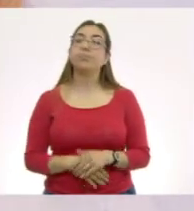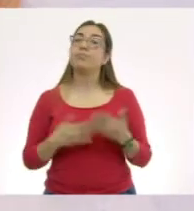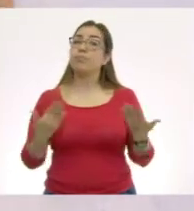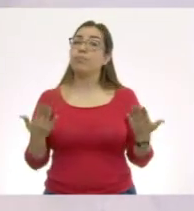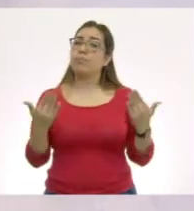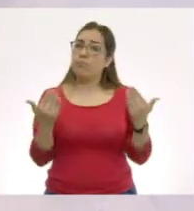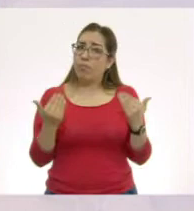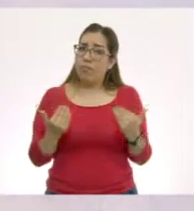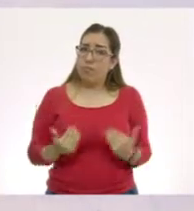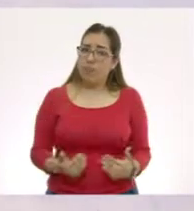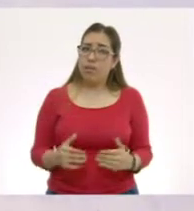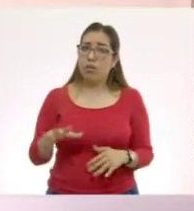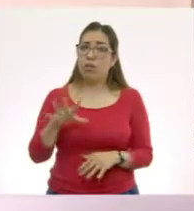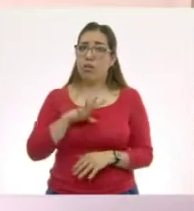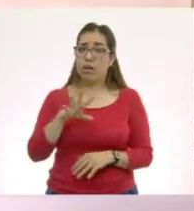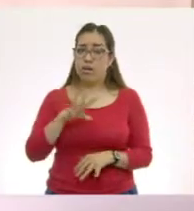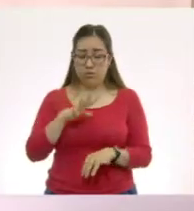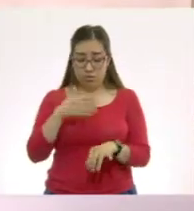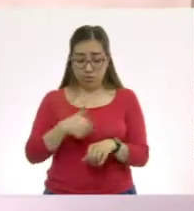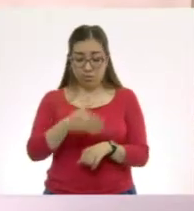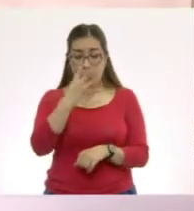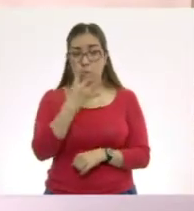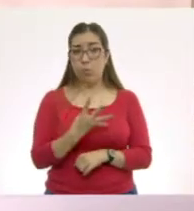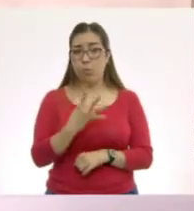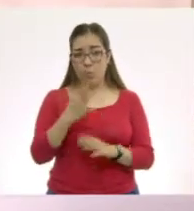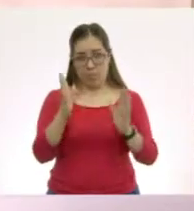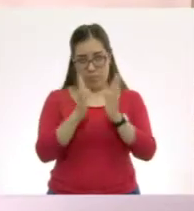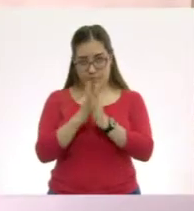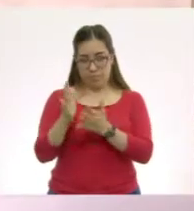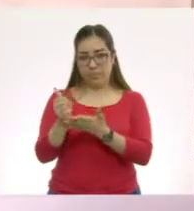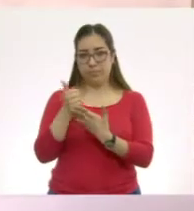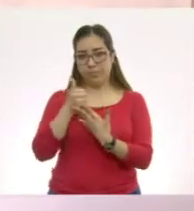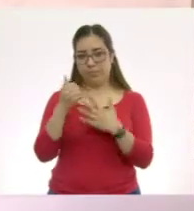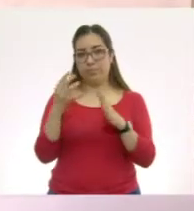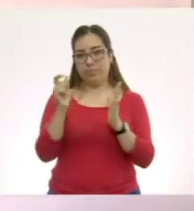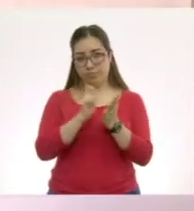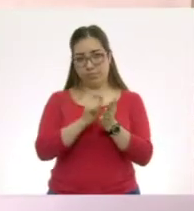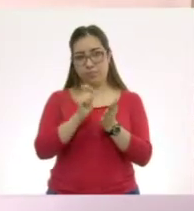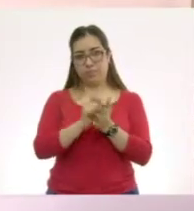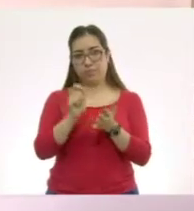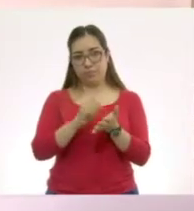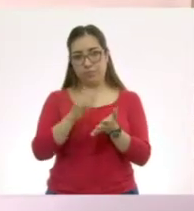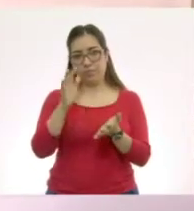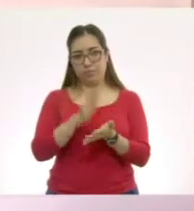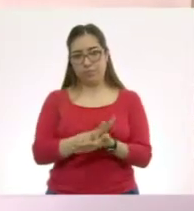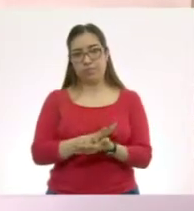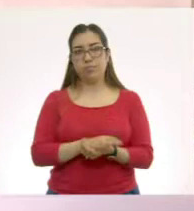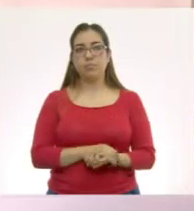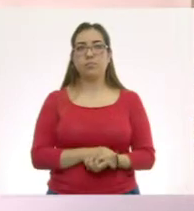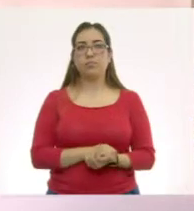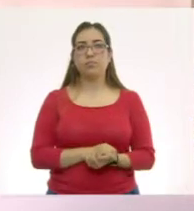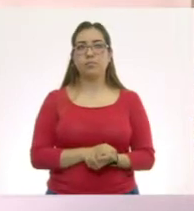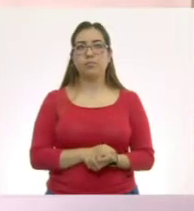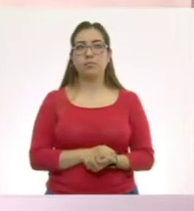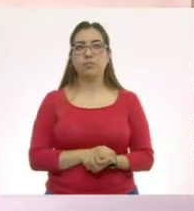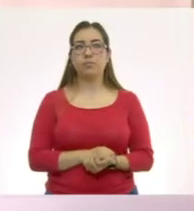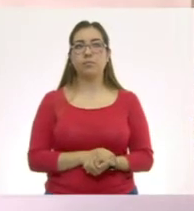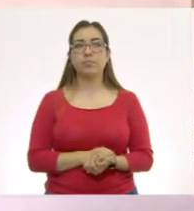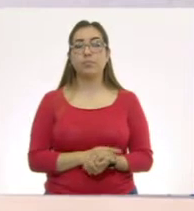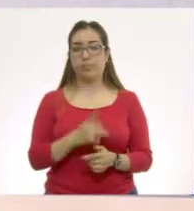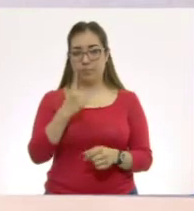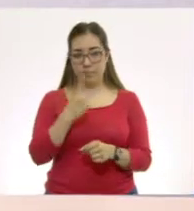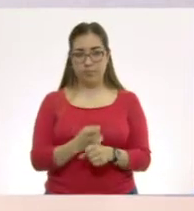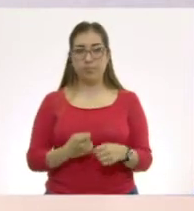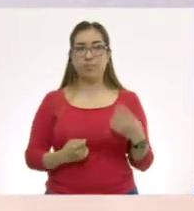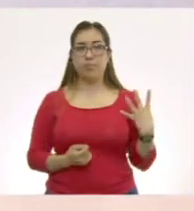abajo vamos a anotar la sucesión del número 4. ¿Lo puedes anotar? El número 4. Claro. El número 4 fue el